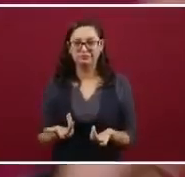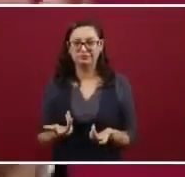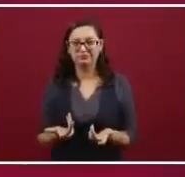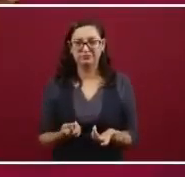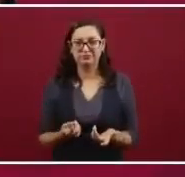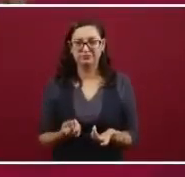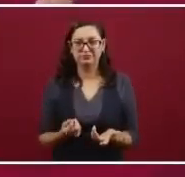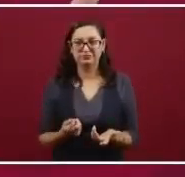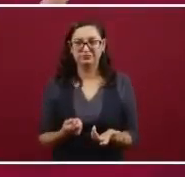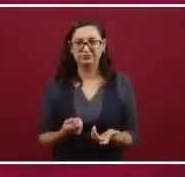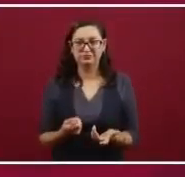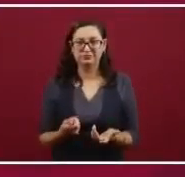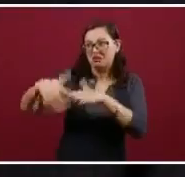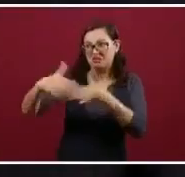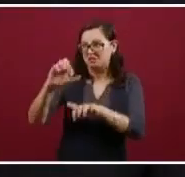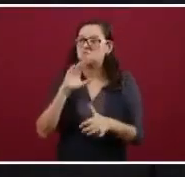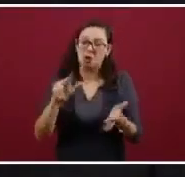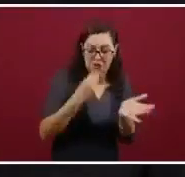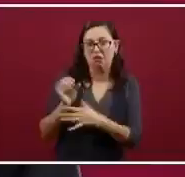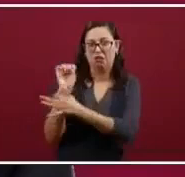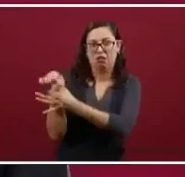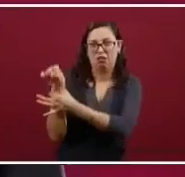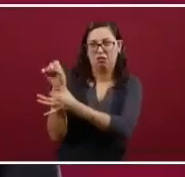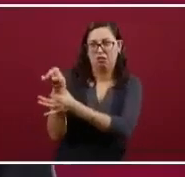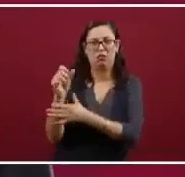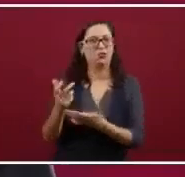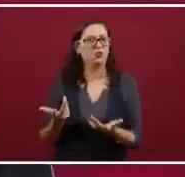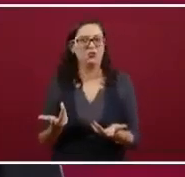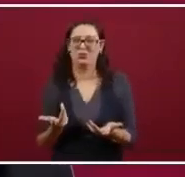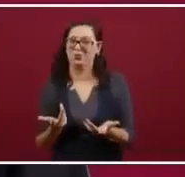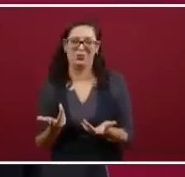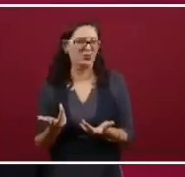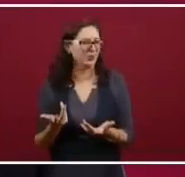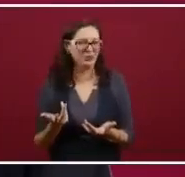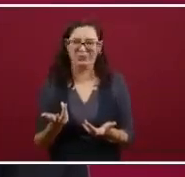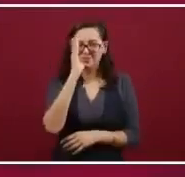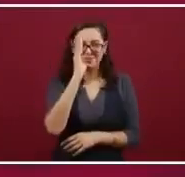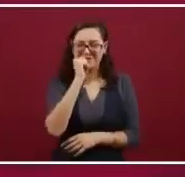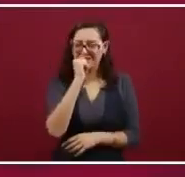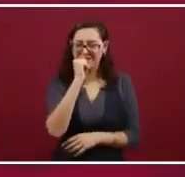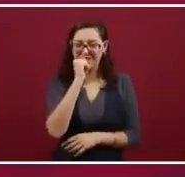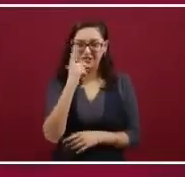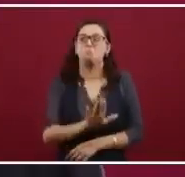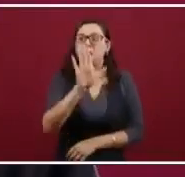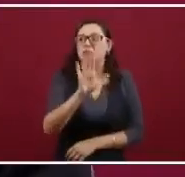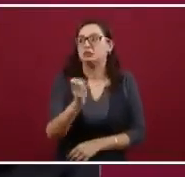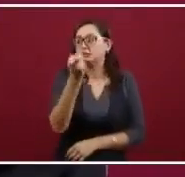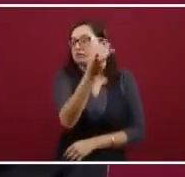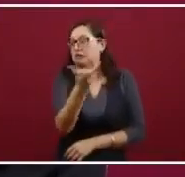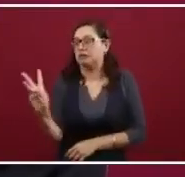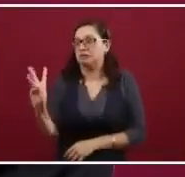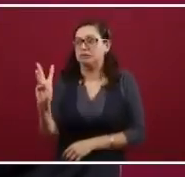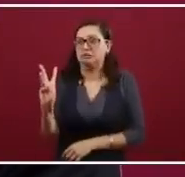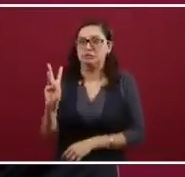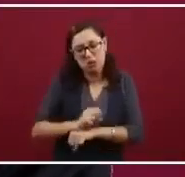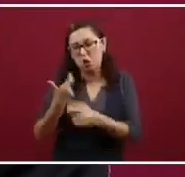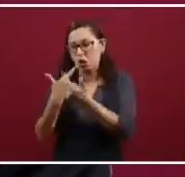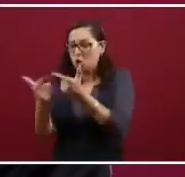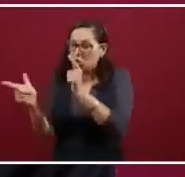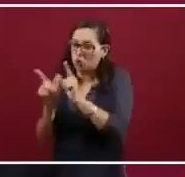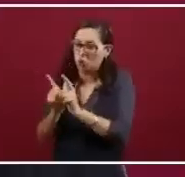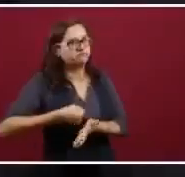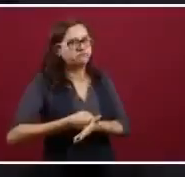que no hubiese manifestaciones. No, eso no se puede, porque entonces el gobierno es un rehén de grupos,